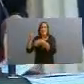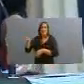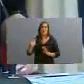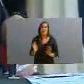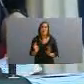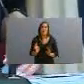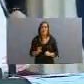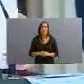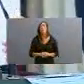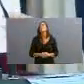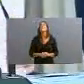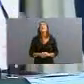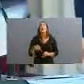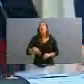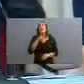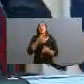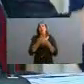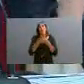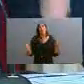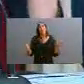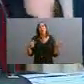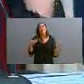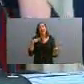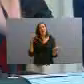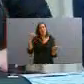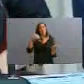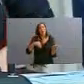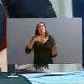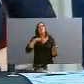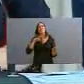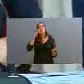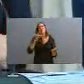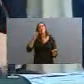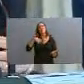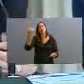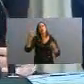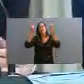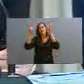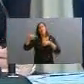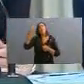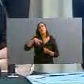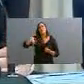esta sesión. Me falta mucho, tendría que haber hablado de otros temas también, de otras áreas,